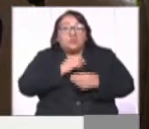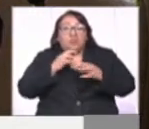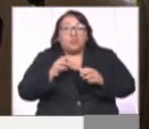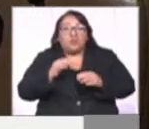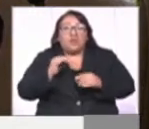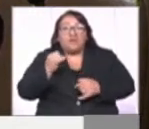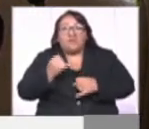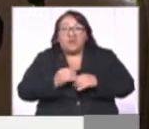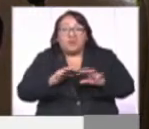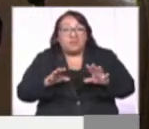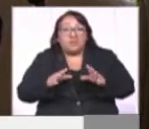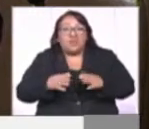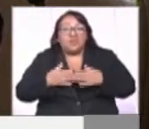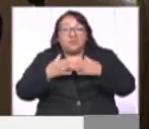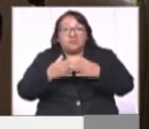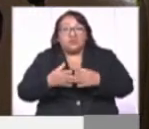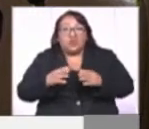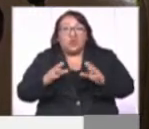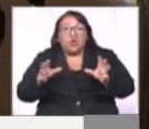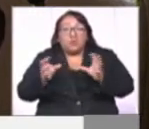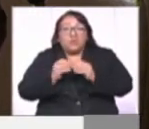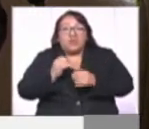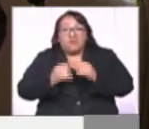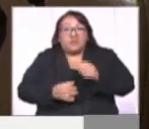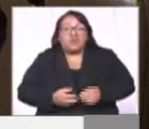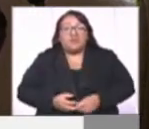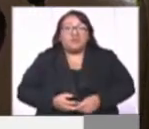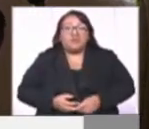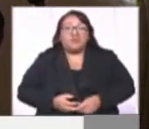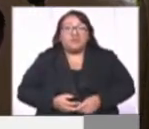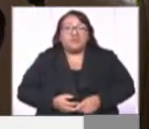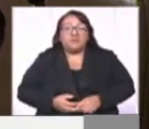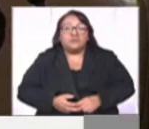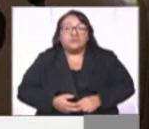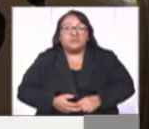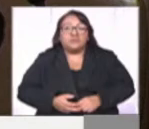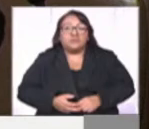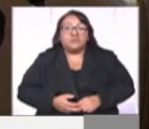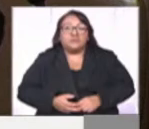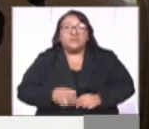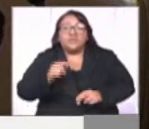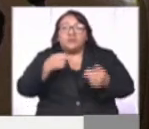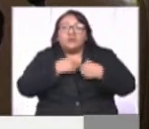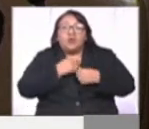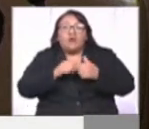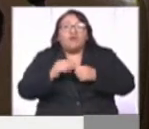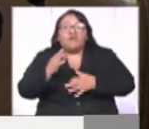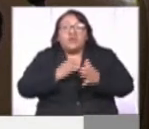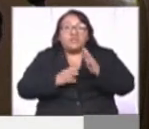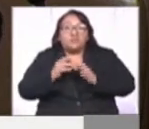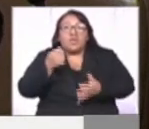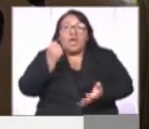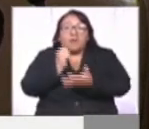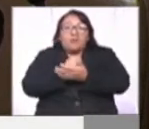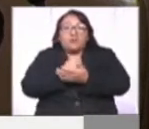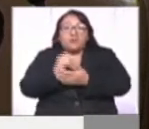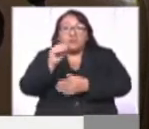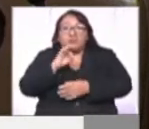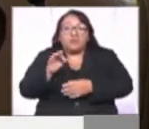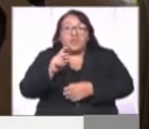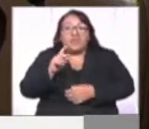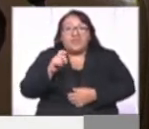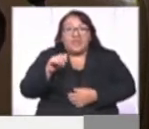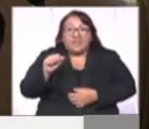Finalmente, las disposiciones complementarias finales regulan el financiamiento. La aprobación del monto de las